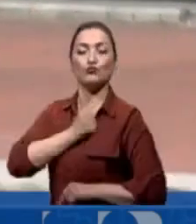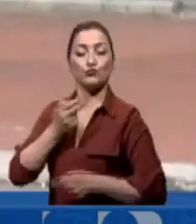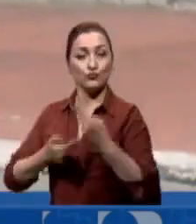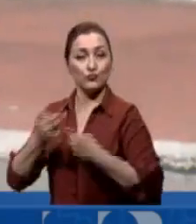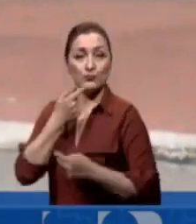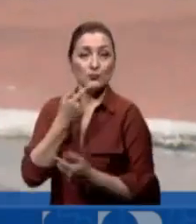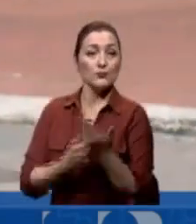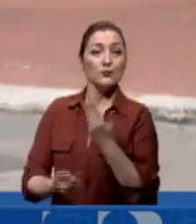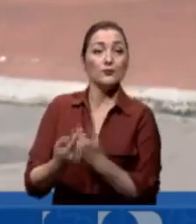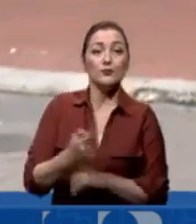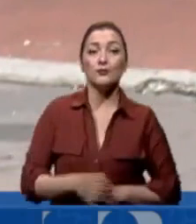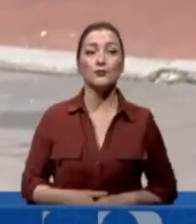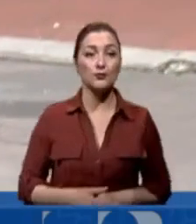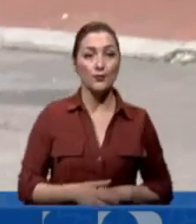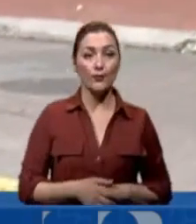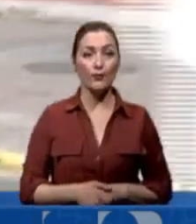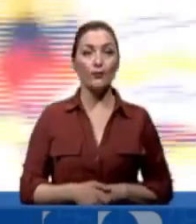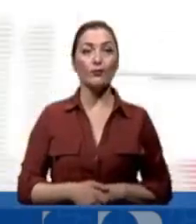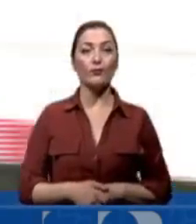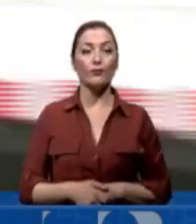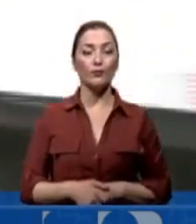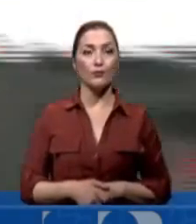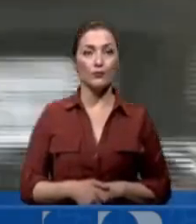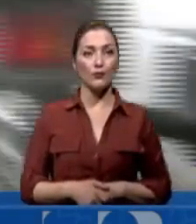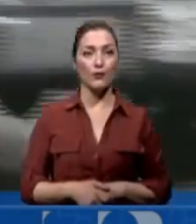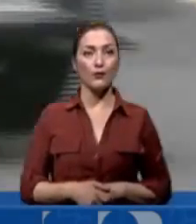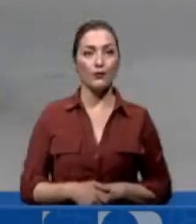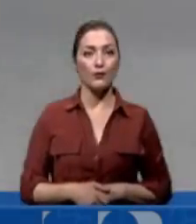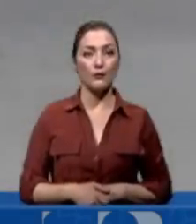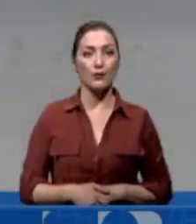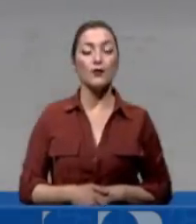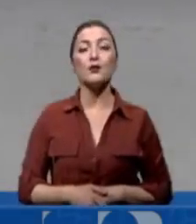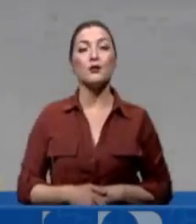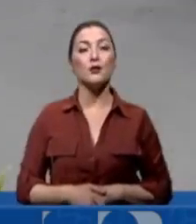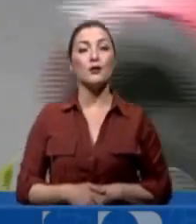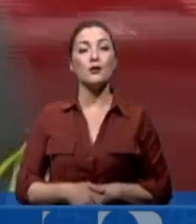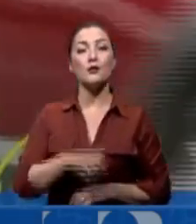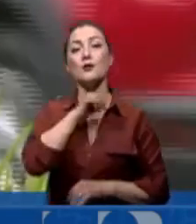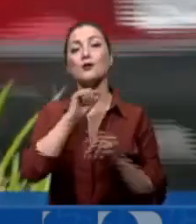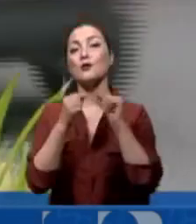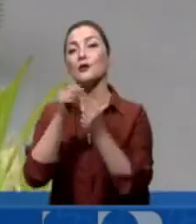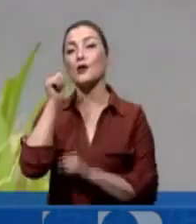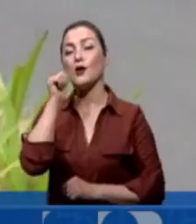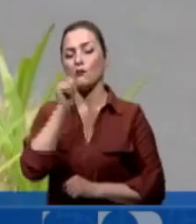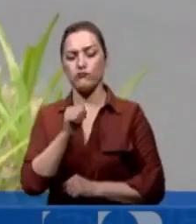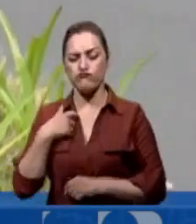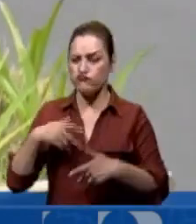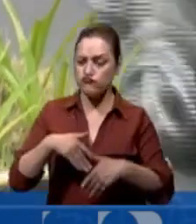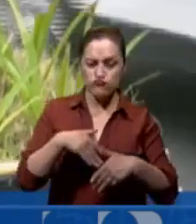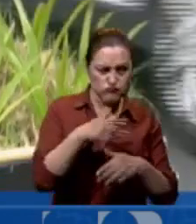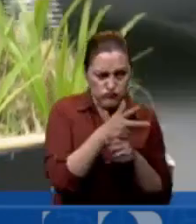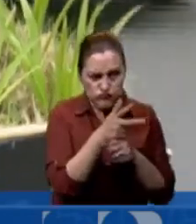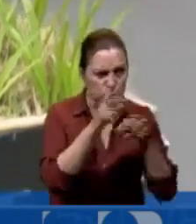propietarios, estos reportes de las inspecciones que hacen los delincuentes, pues se hace la Policía Nacional.